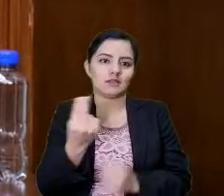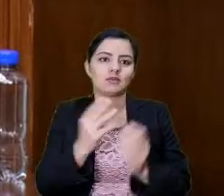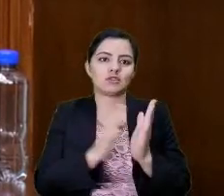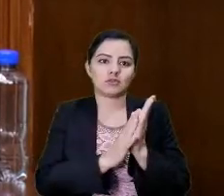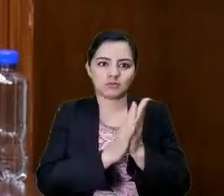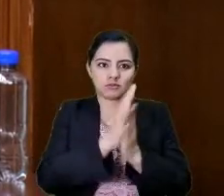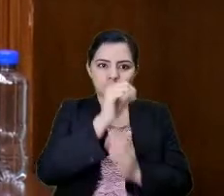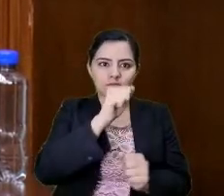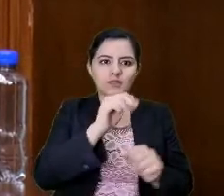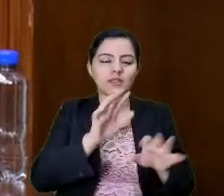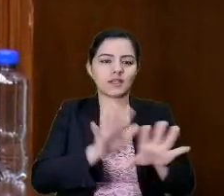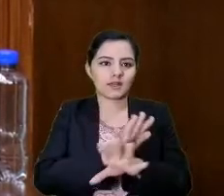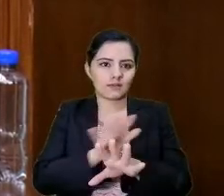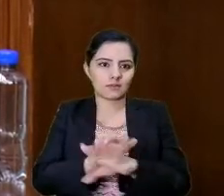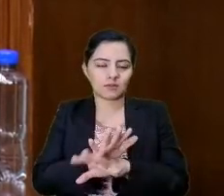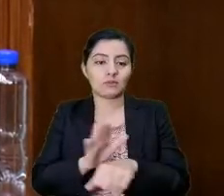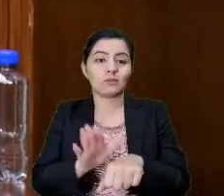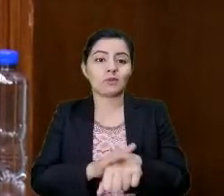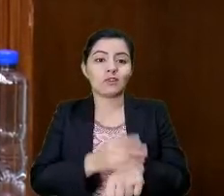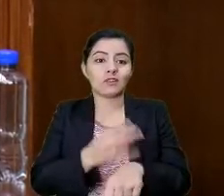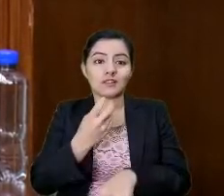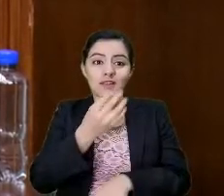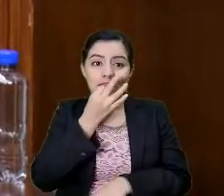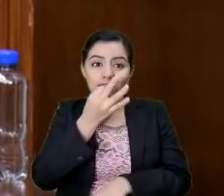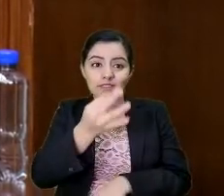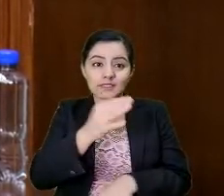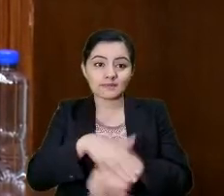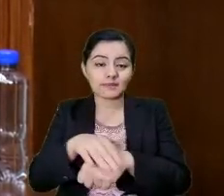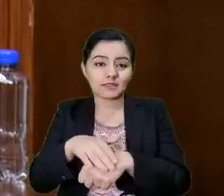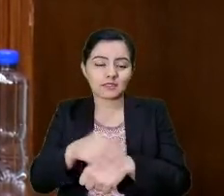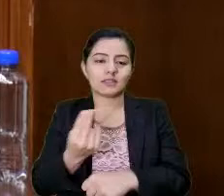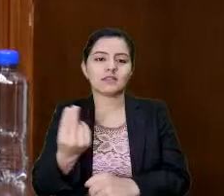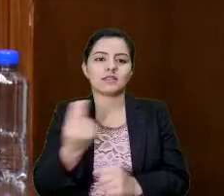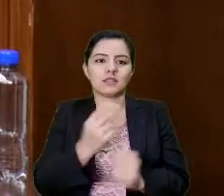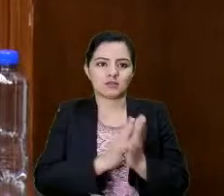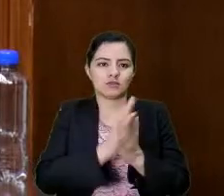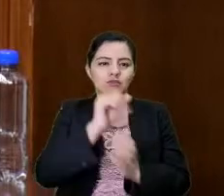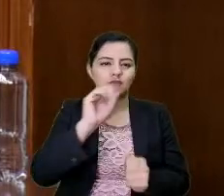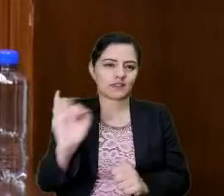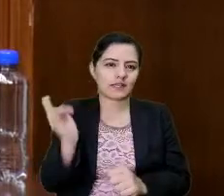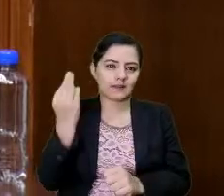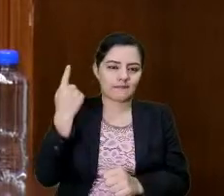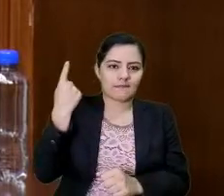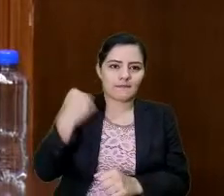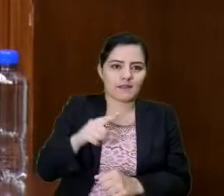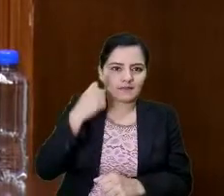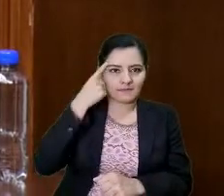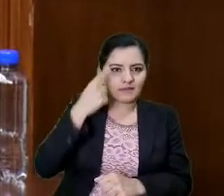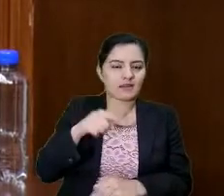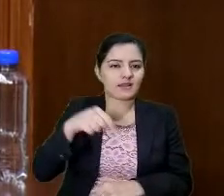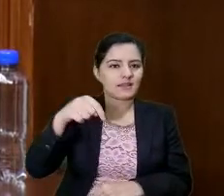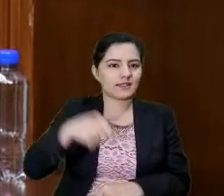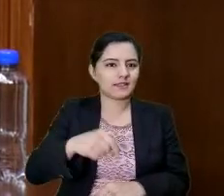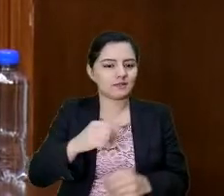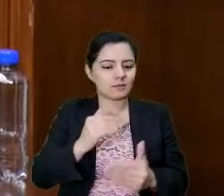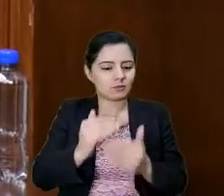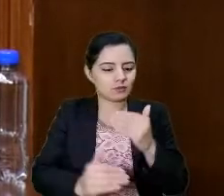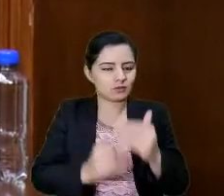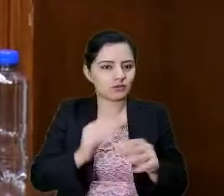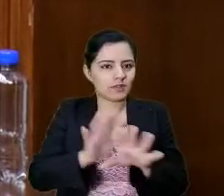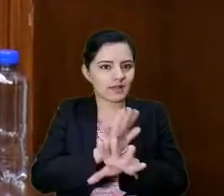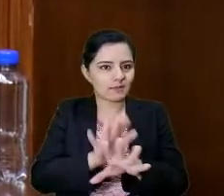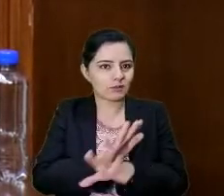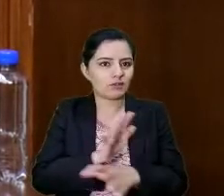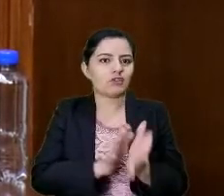ello acatamos el imperativo constitucional federal para activar el proceso de reforma a nuestra